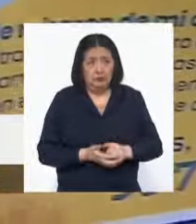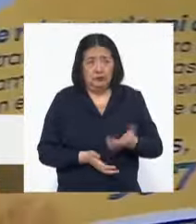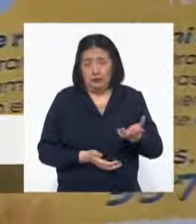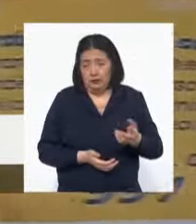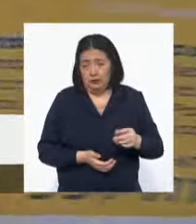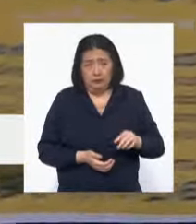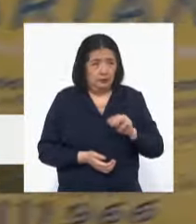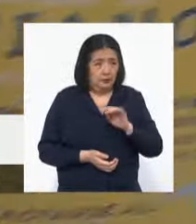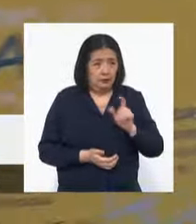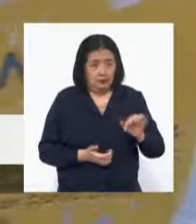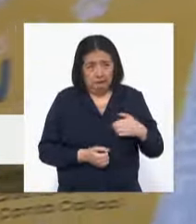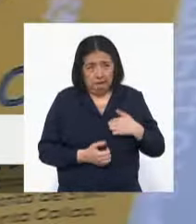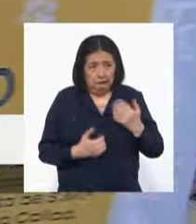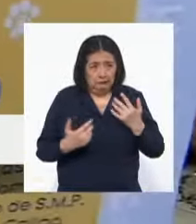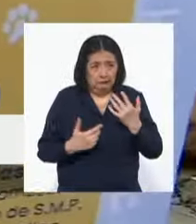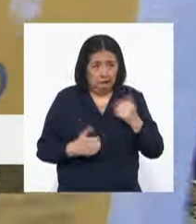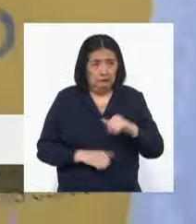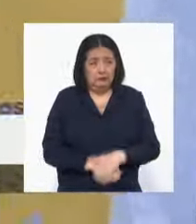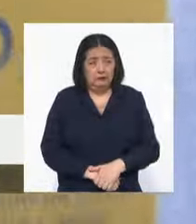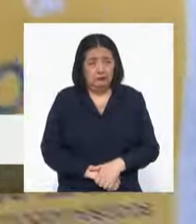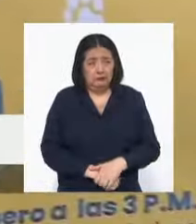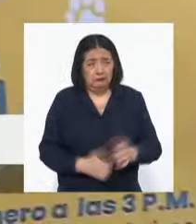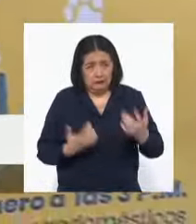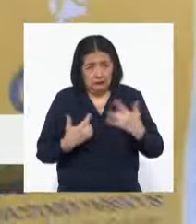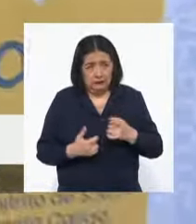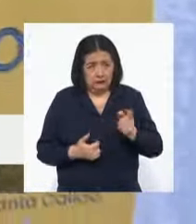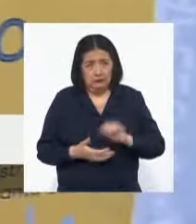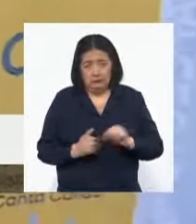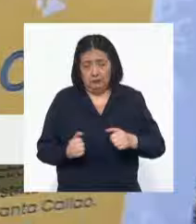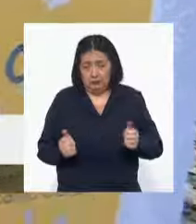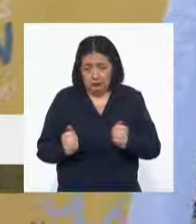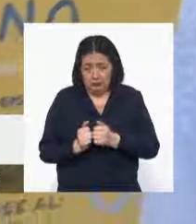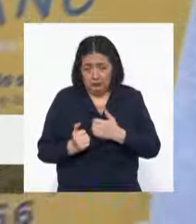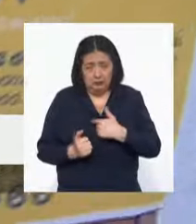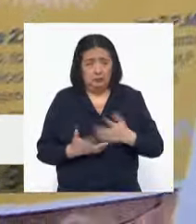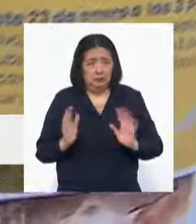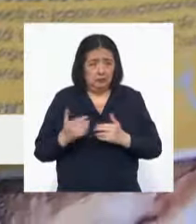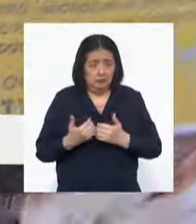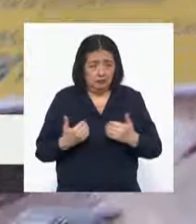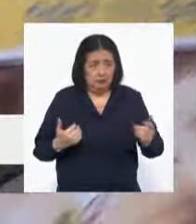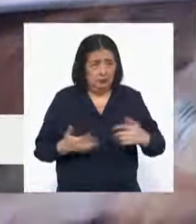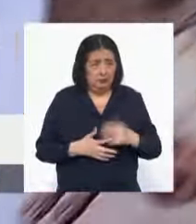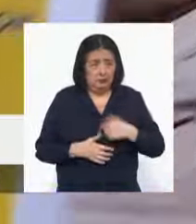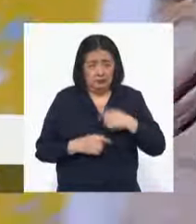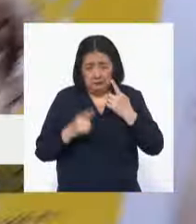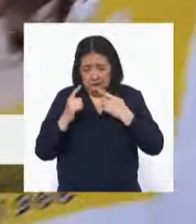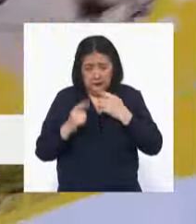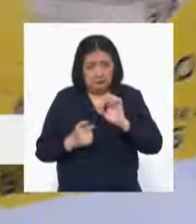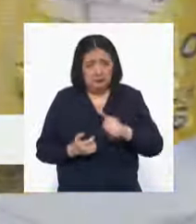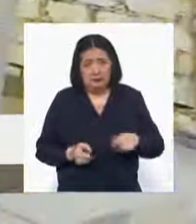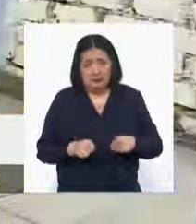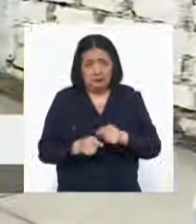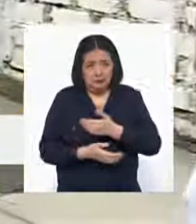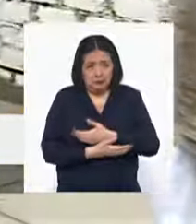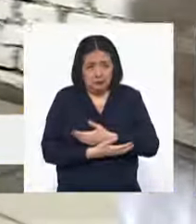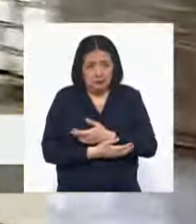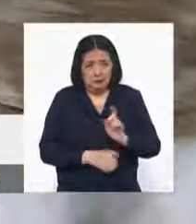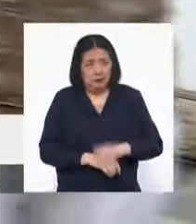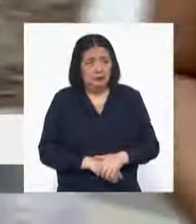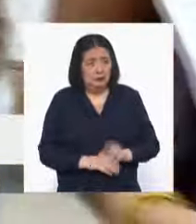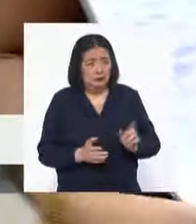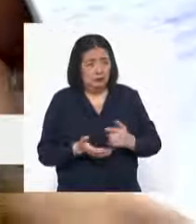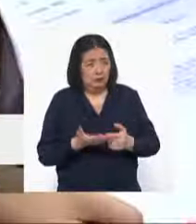y debe estar muy asustado, debe estar triste porque es muy pegado. Tú te separas de Marianito y él empieza a llorar, es como un bebé. Como en los